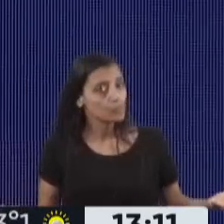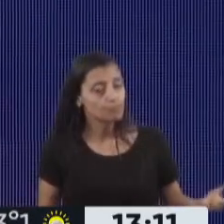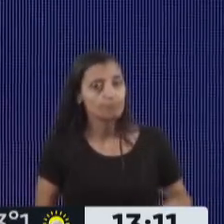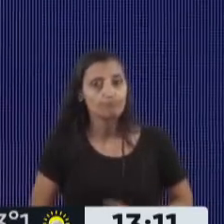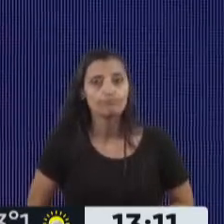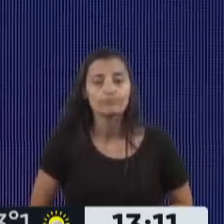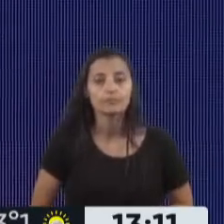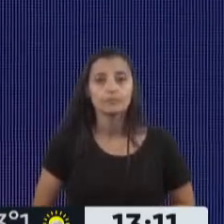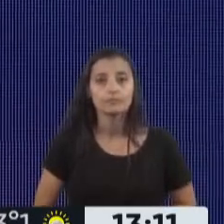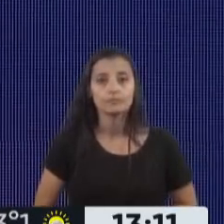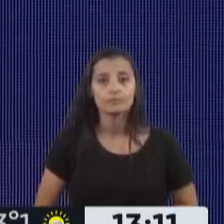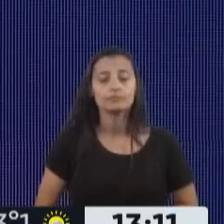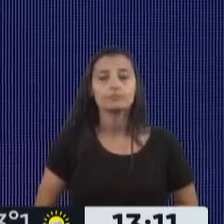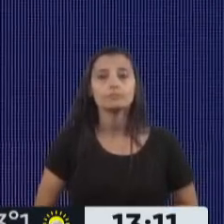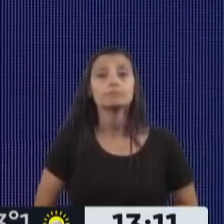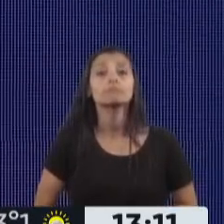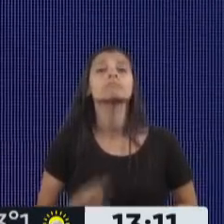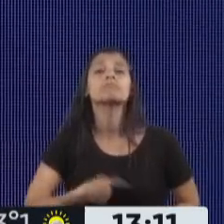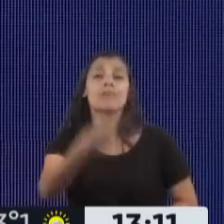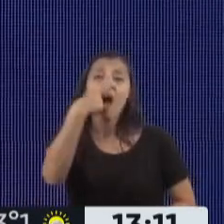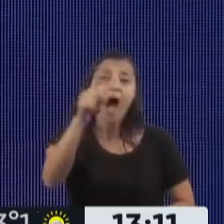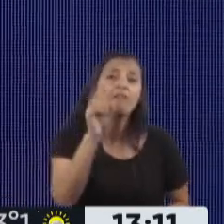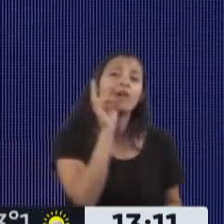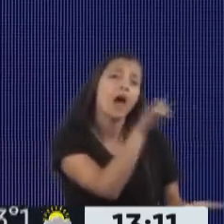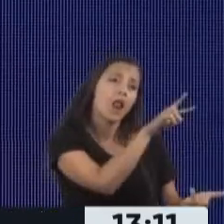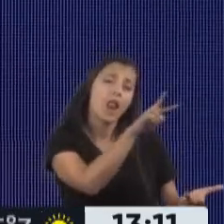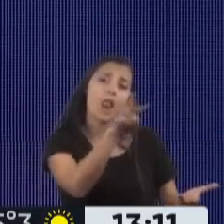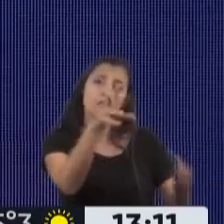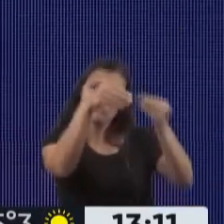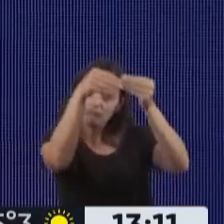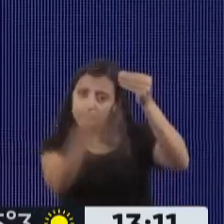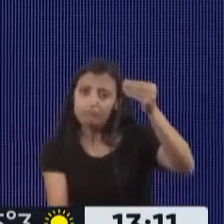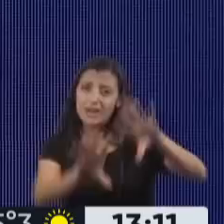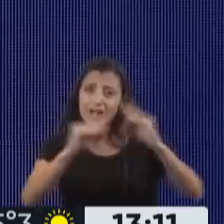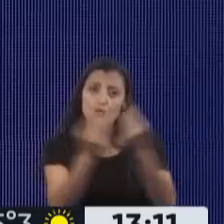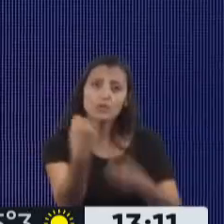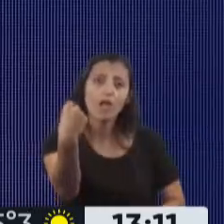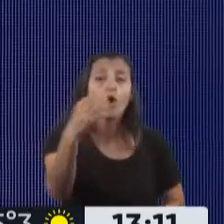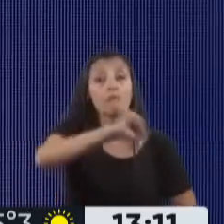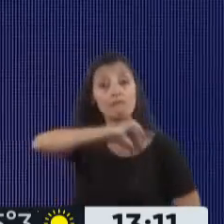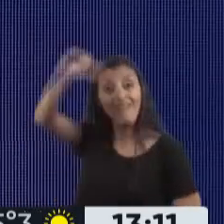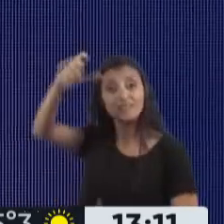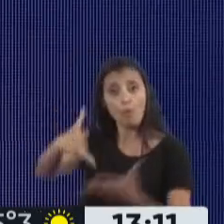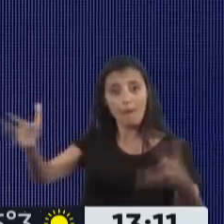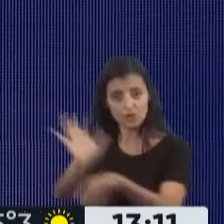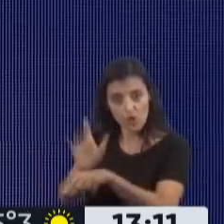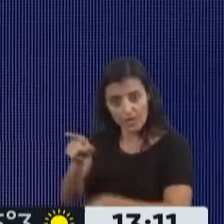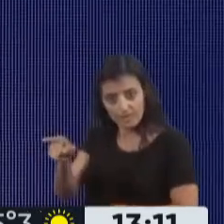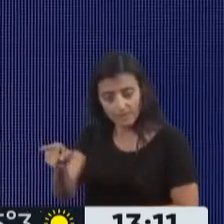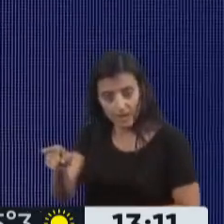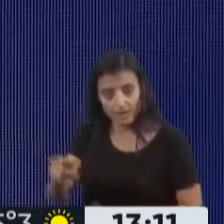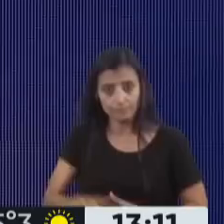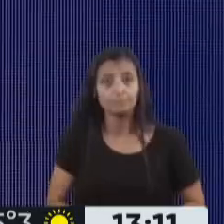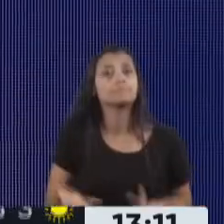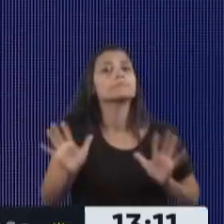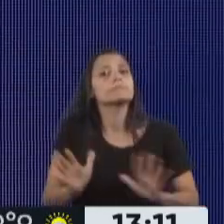Entonces, el resultado de todo esto es que la inflación mayorista,